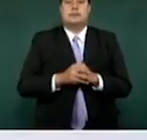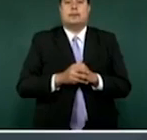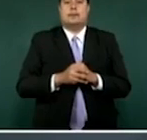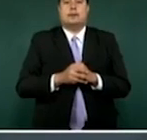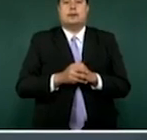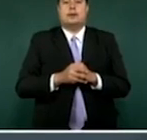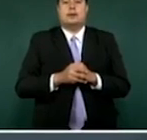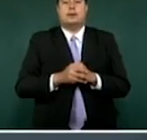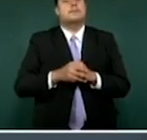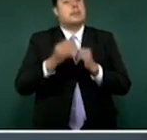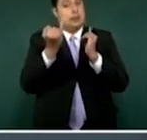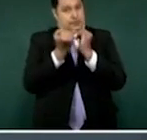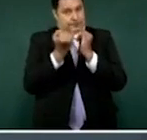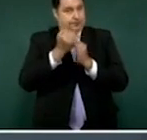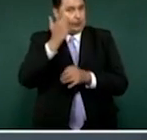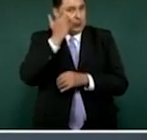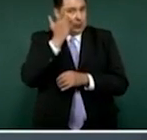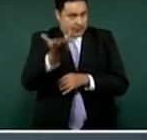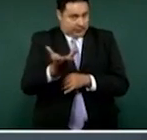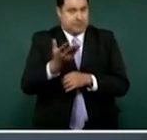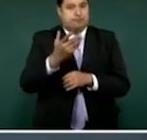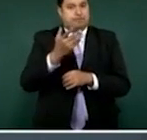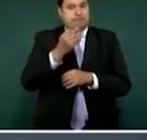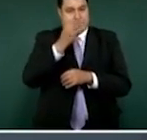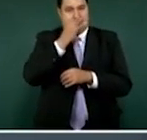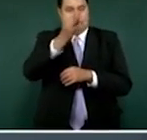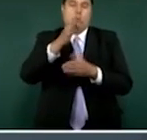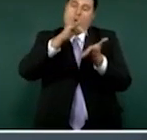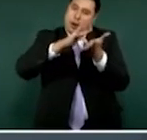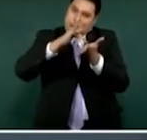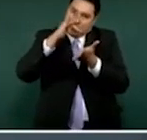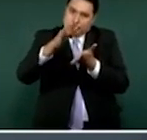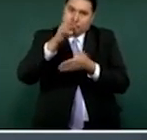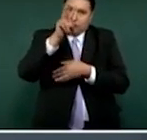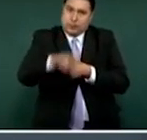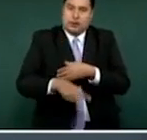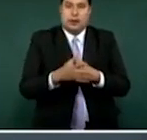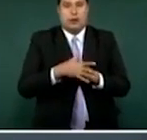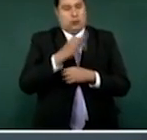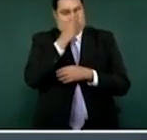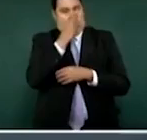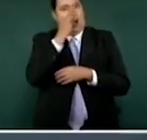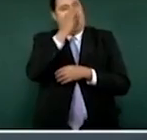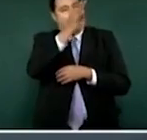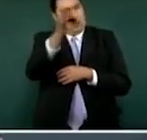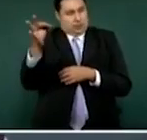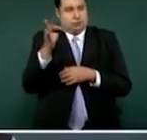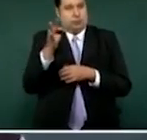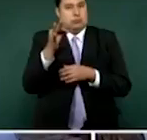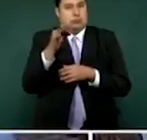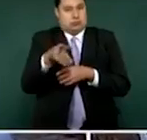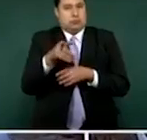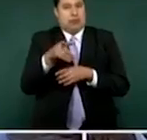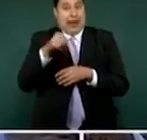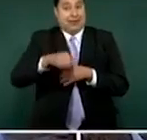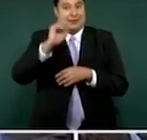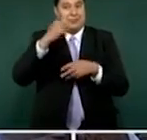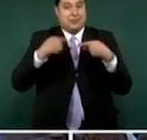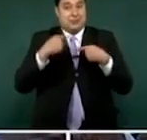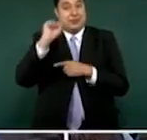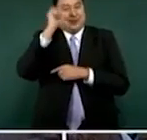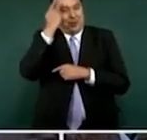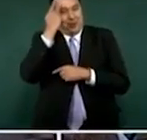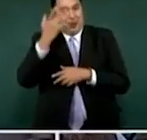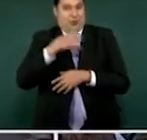manera especial quiero hacer también mención de un agradecimiento, creo que esto es un anuncio muy, muy esperado por todos los